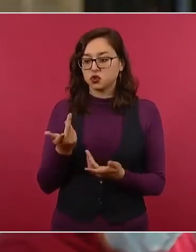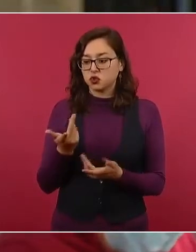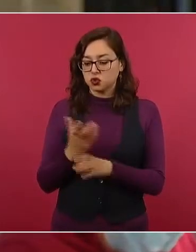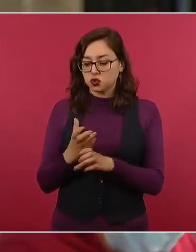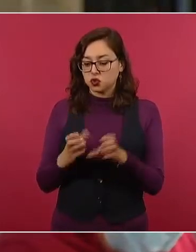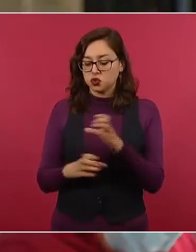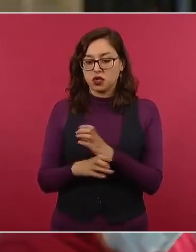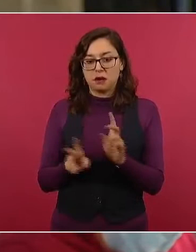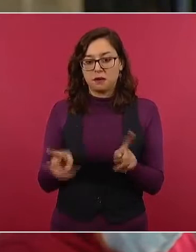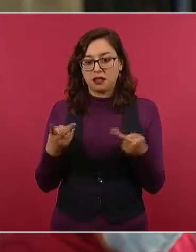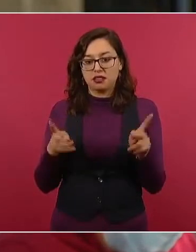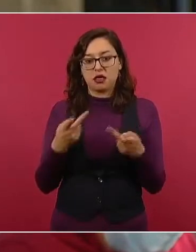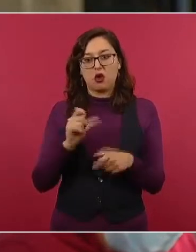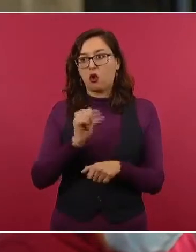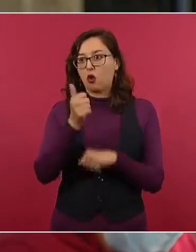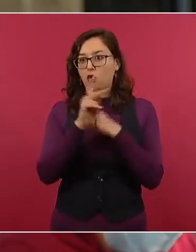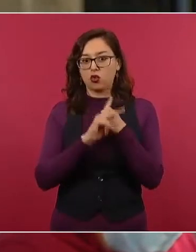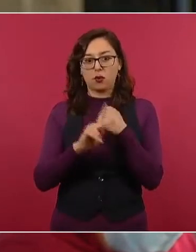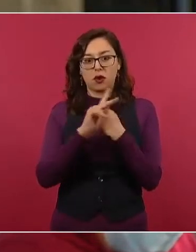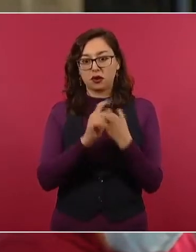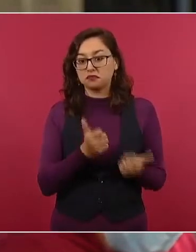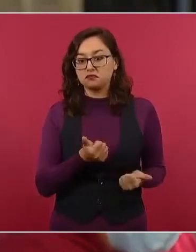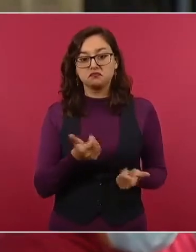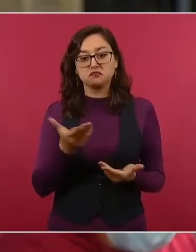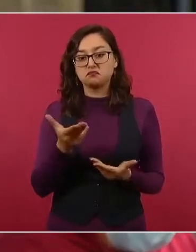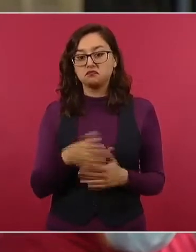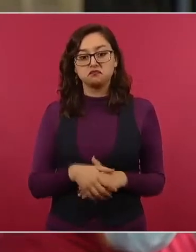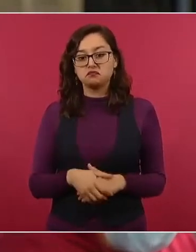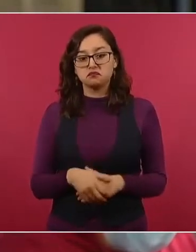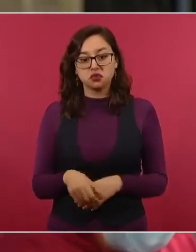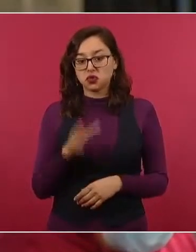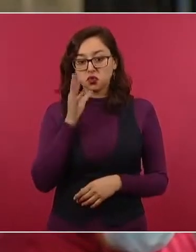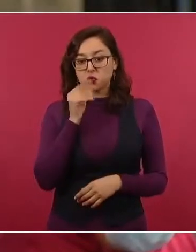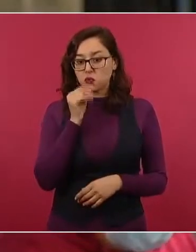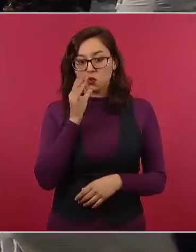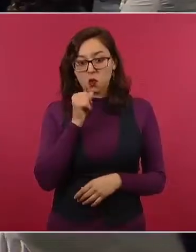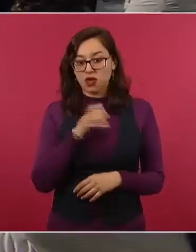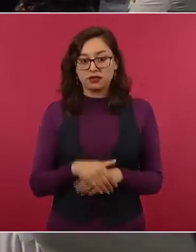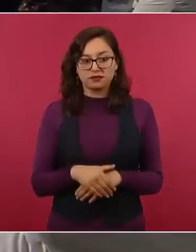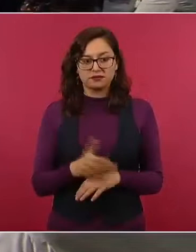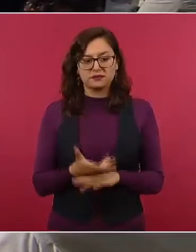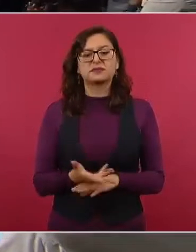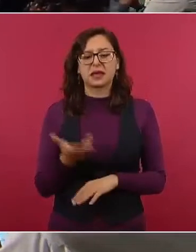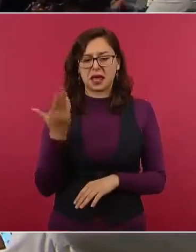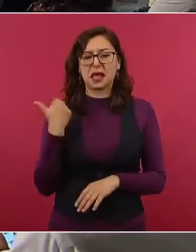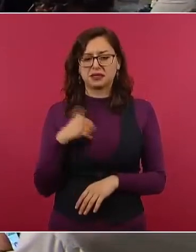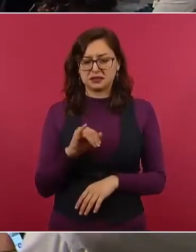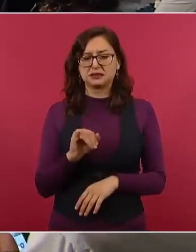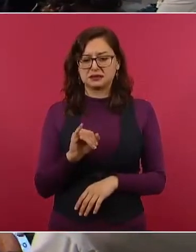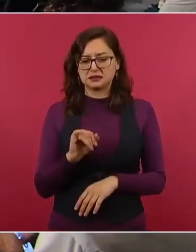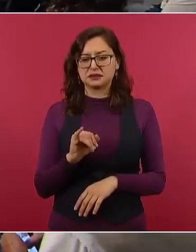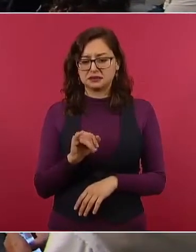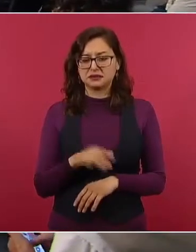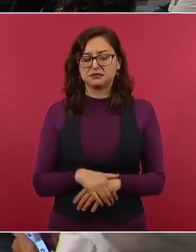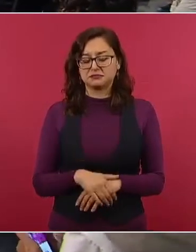mercancías del país. Son gente que no tiene la posibilidad, lo que antes sí se podía con los trabajadores portuarios, en este caso, por